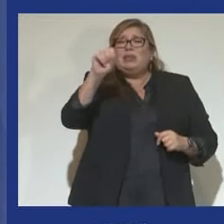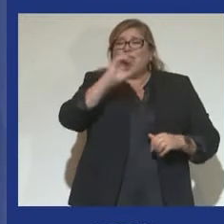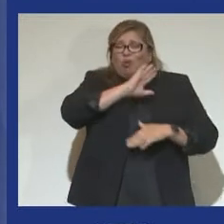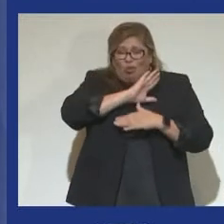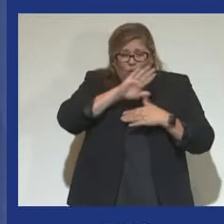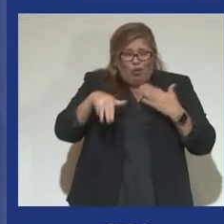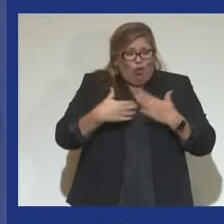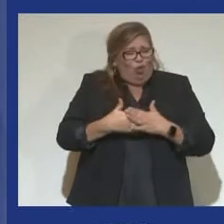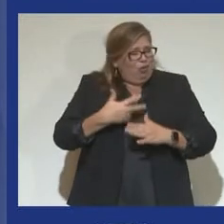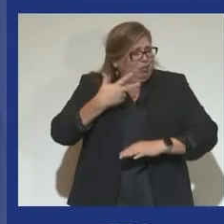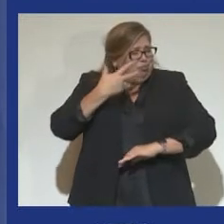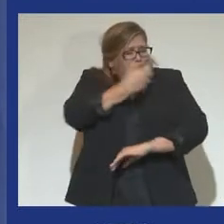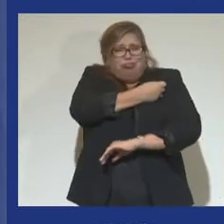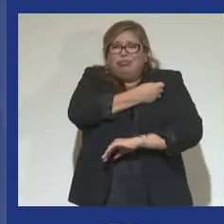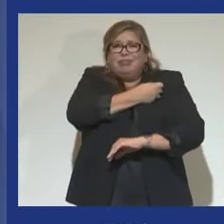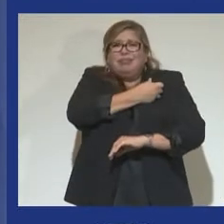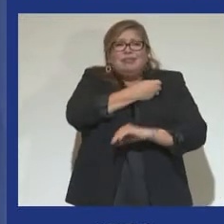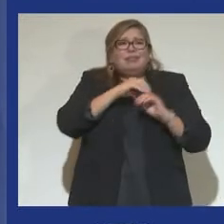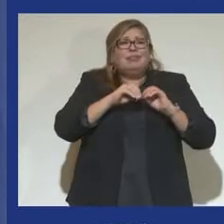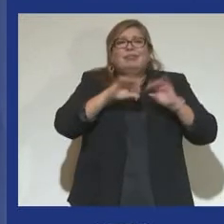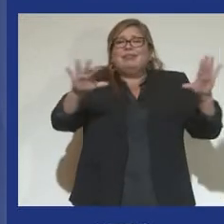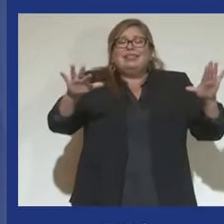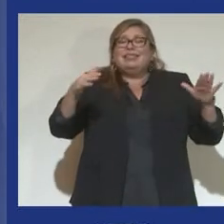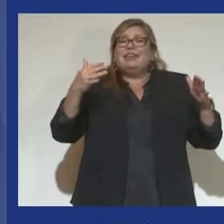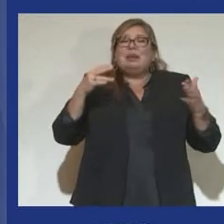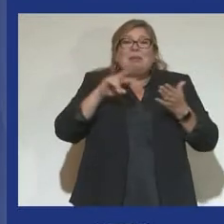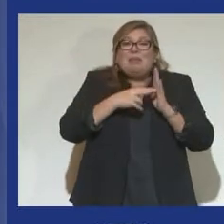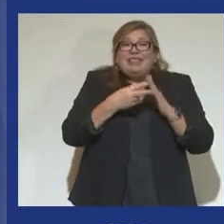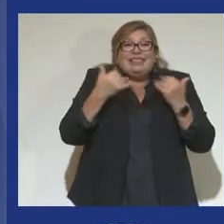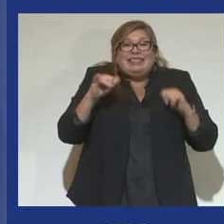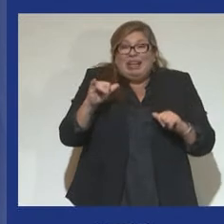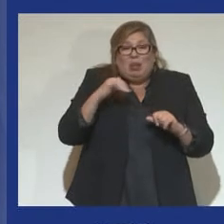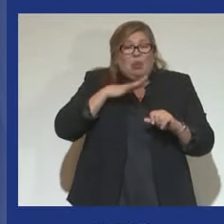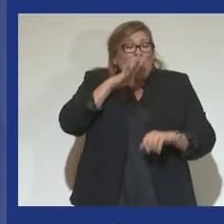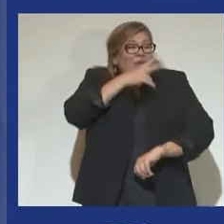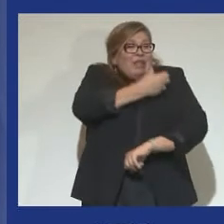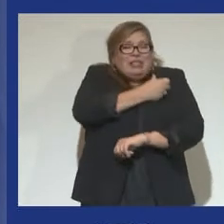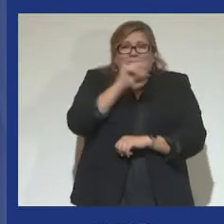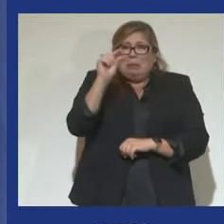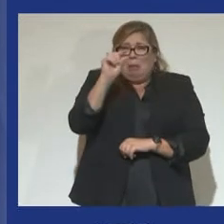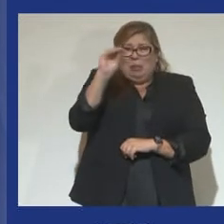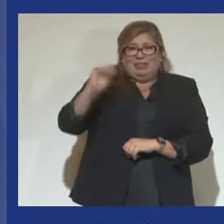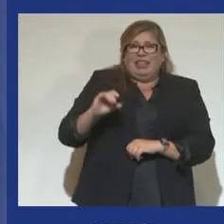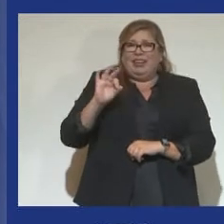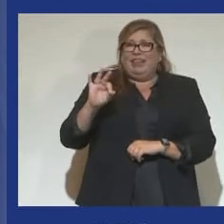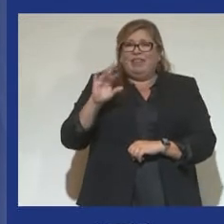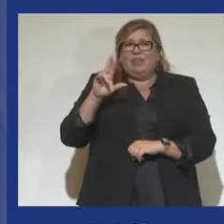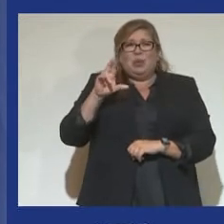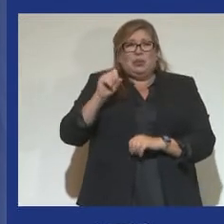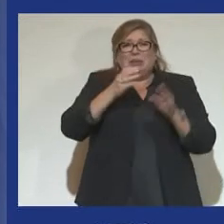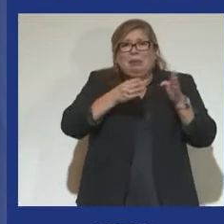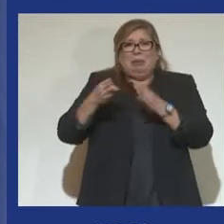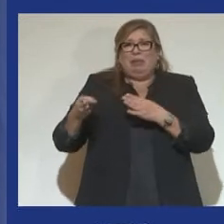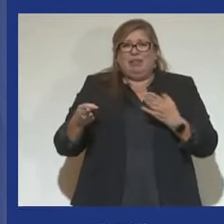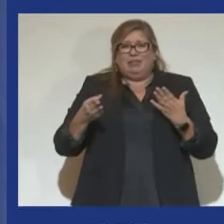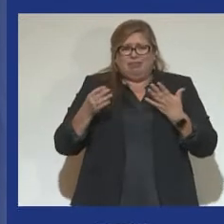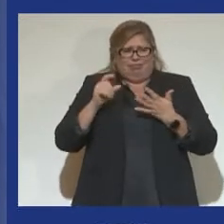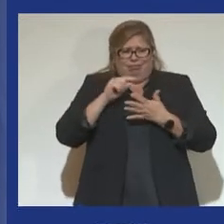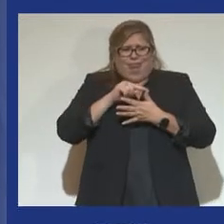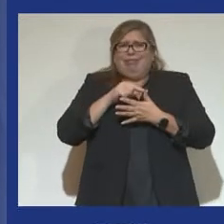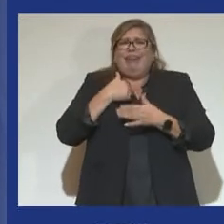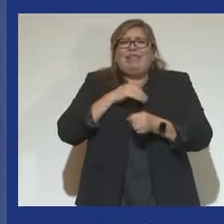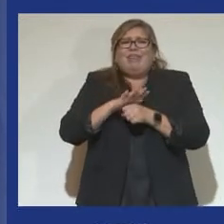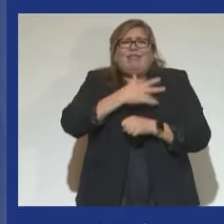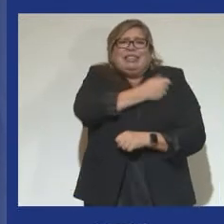todas las vacunas sería una pequeña un pequeño porcentaje de los americanos tendrían la vacuna de modo que esa